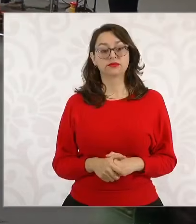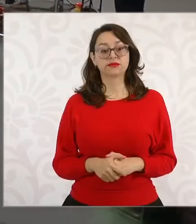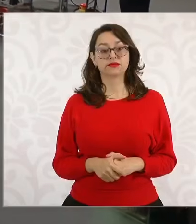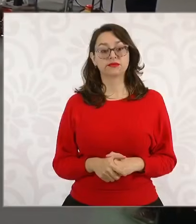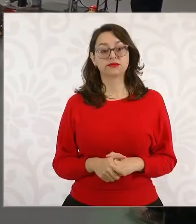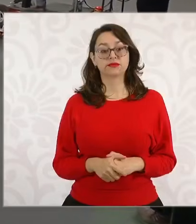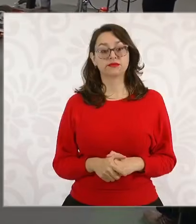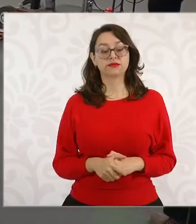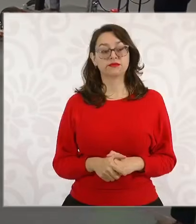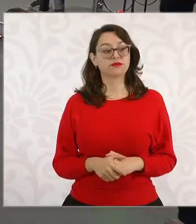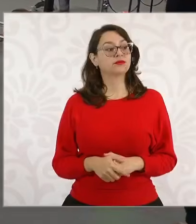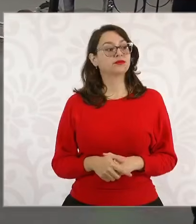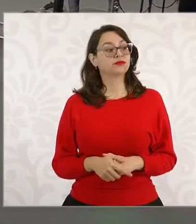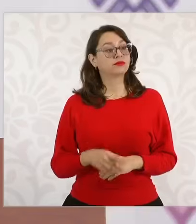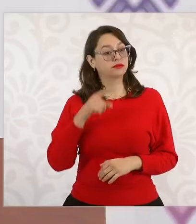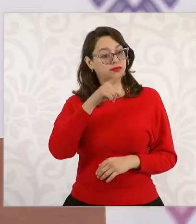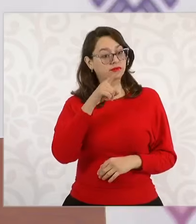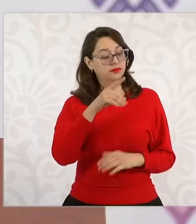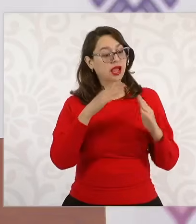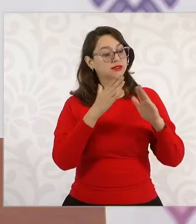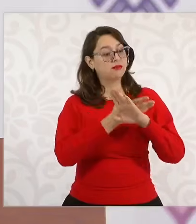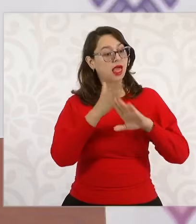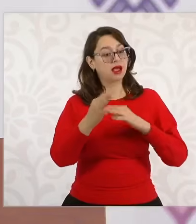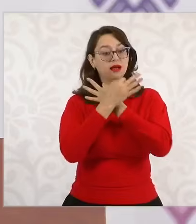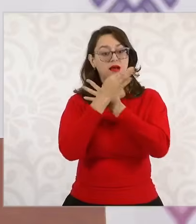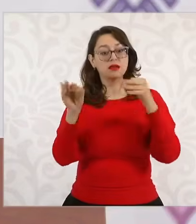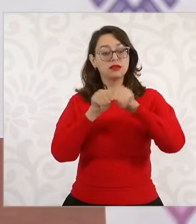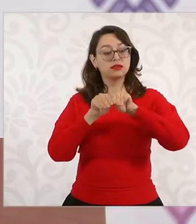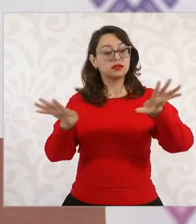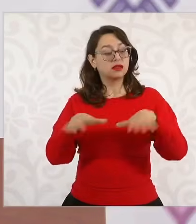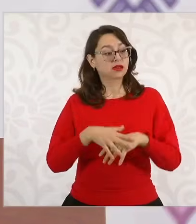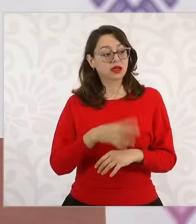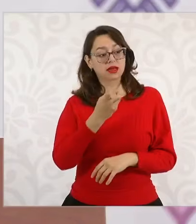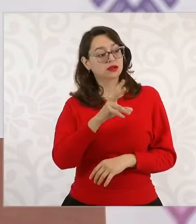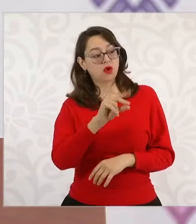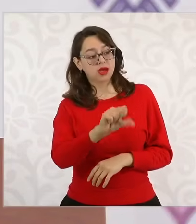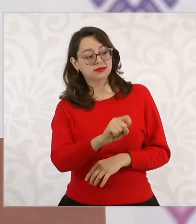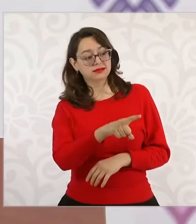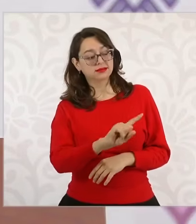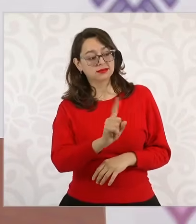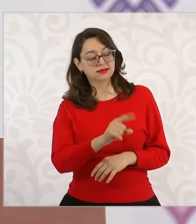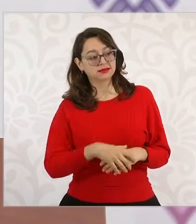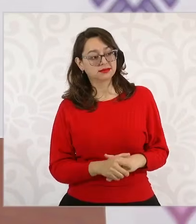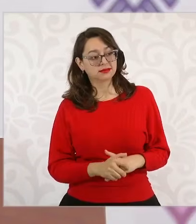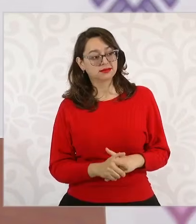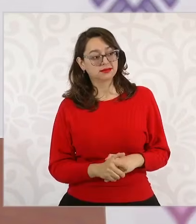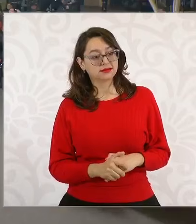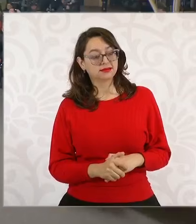Pero la publicación de la Casa Blanca, porque esta es de